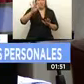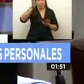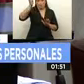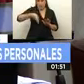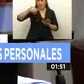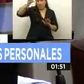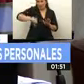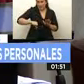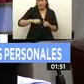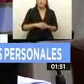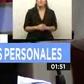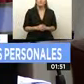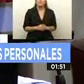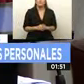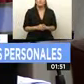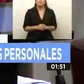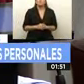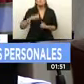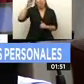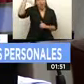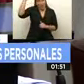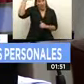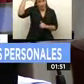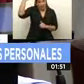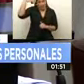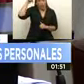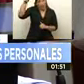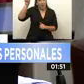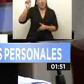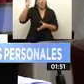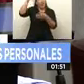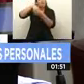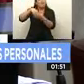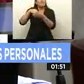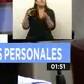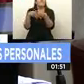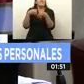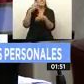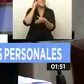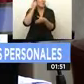6.50 Arabia Saudita también miembro del g20